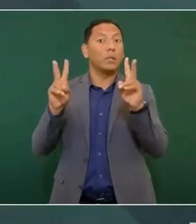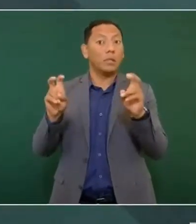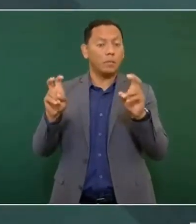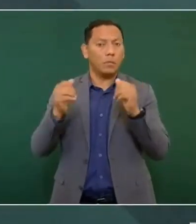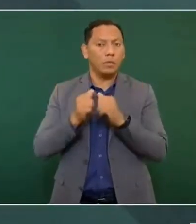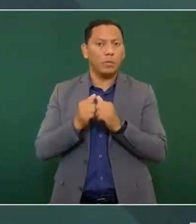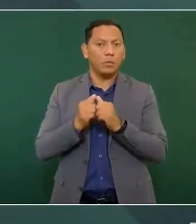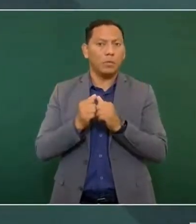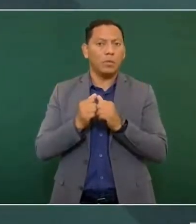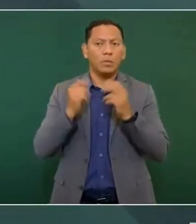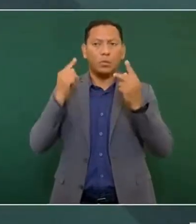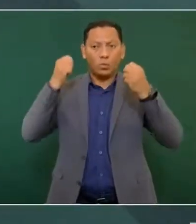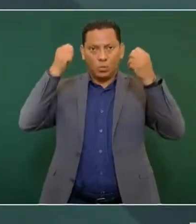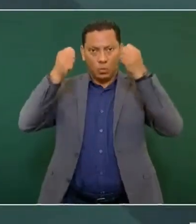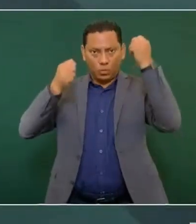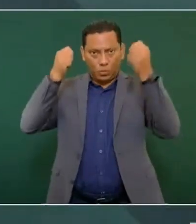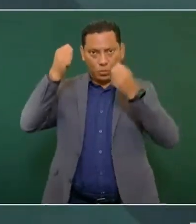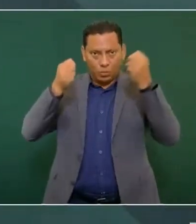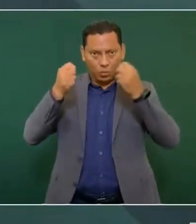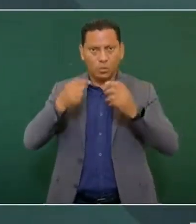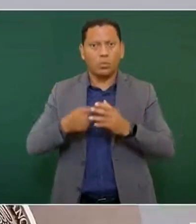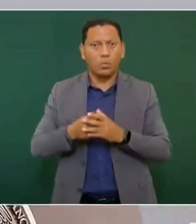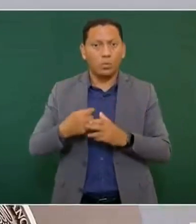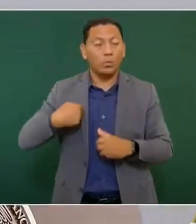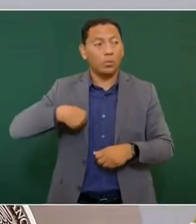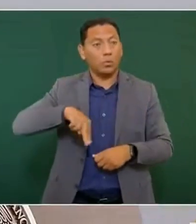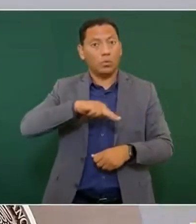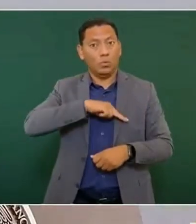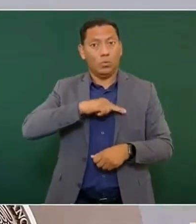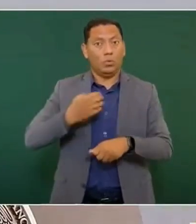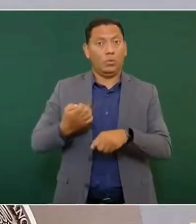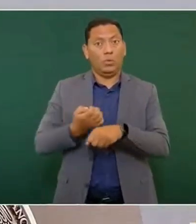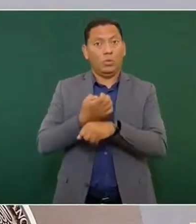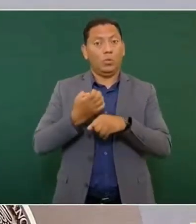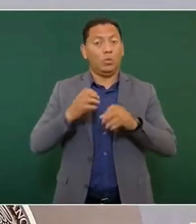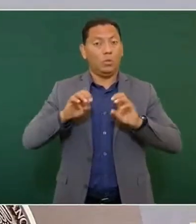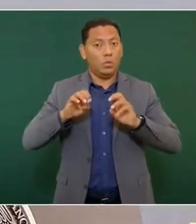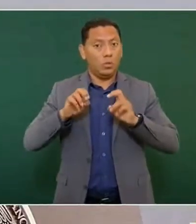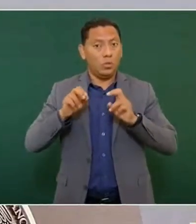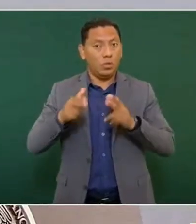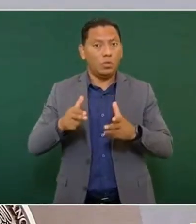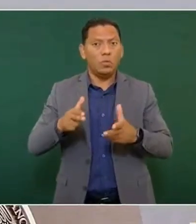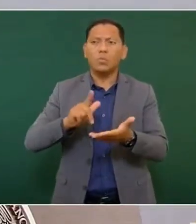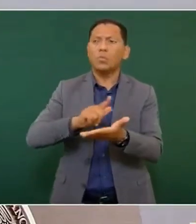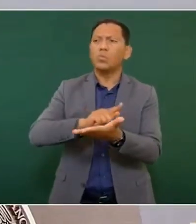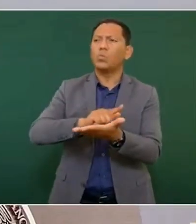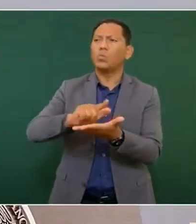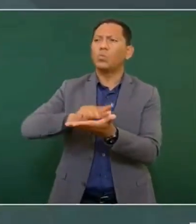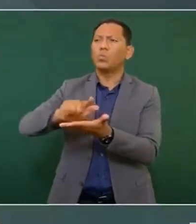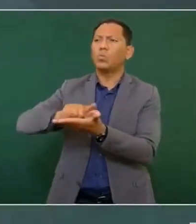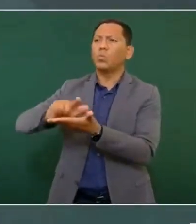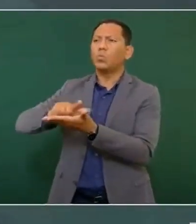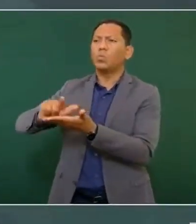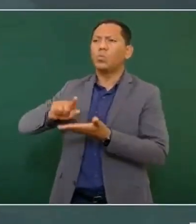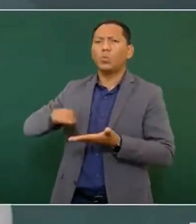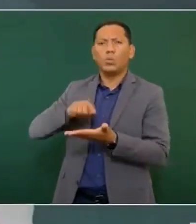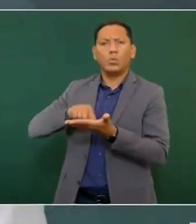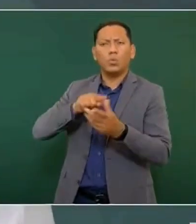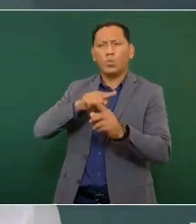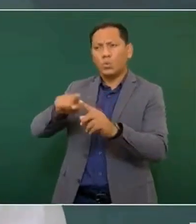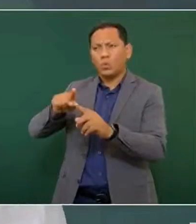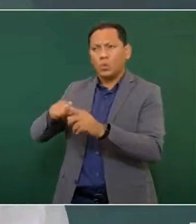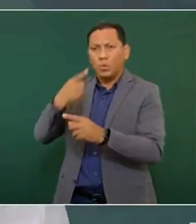estamos trabajando en la limpieza de todas nuestras bellezas naturales, el Cañón